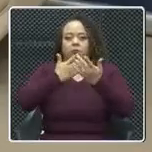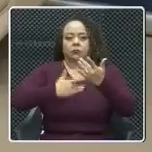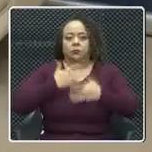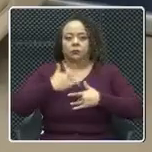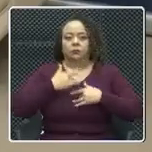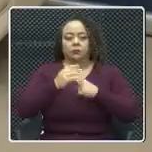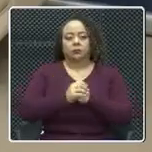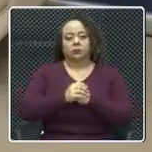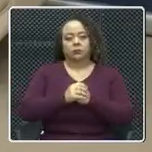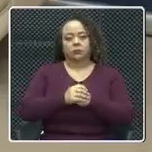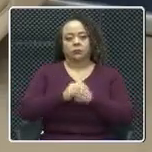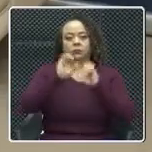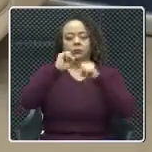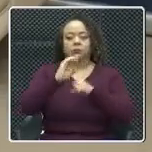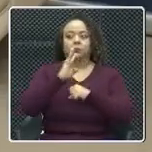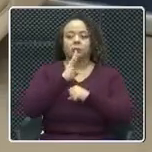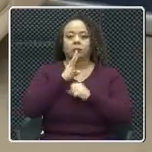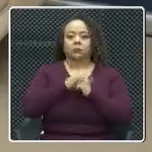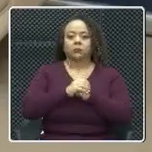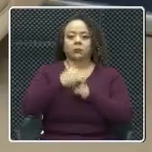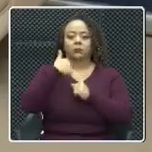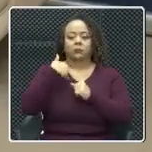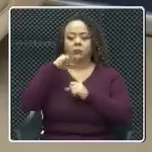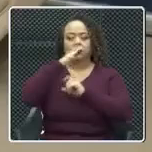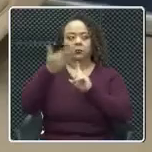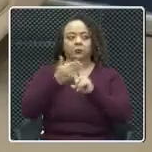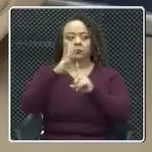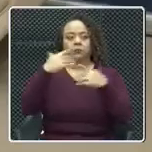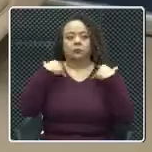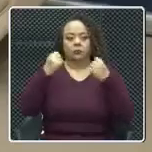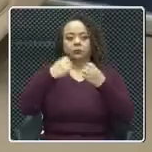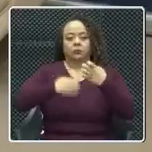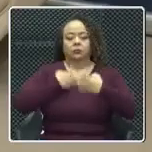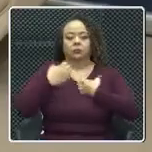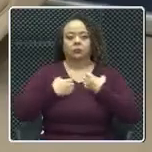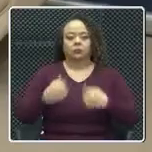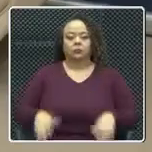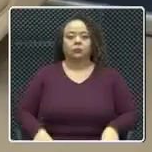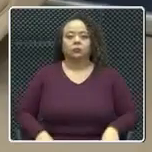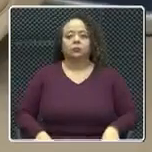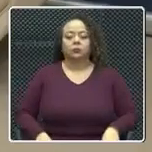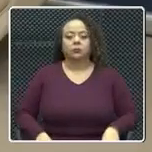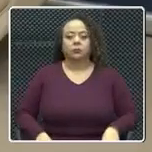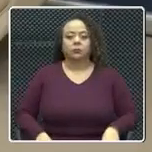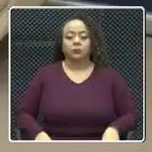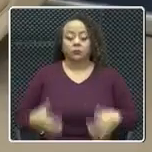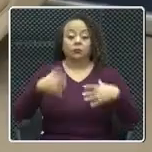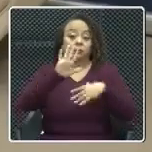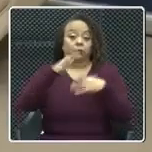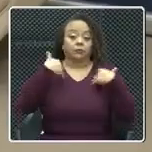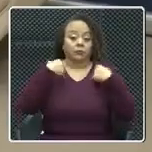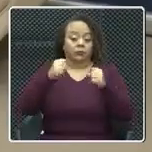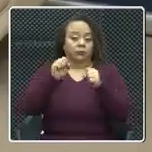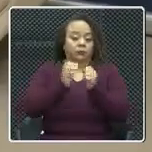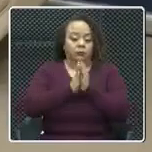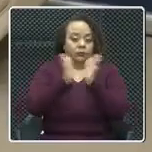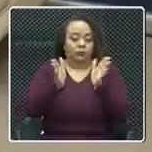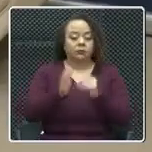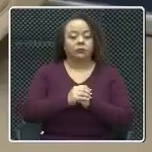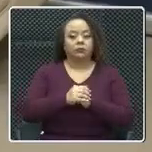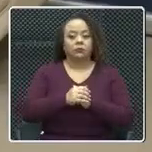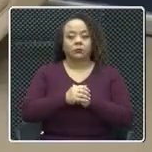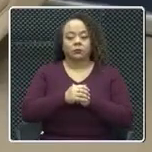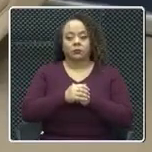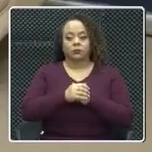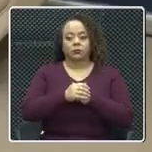sintomática, podríamos hablar de que si hay una afectación en su salud emocional, ¿verdad? Okay. En su estado de salud en general, ¿verdad? Okay.